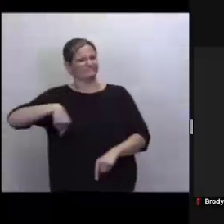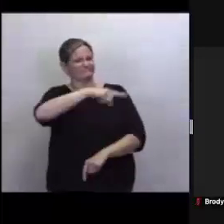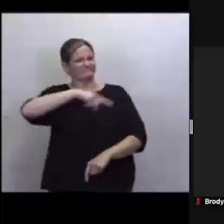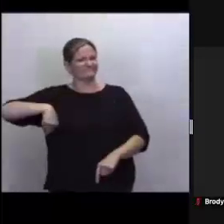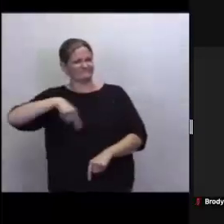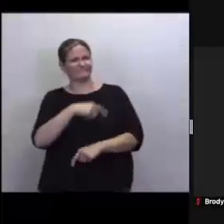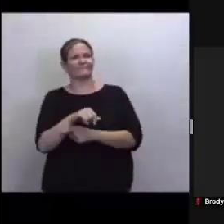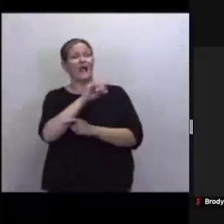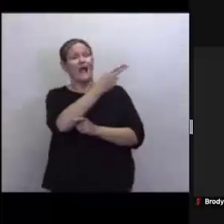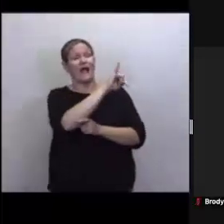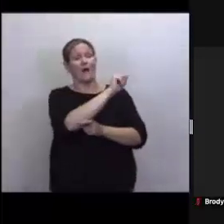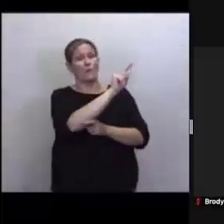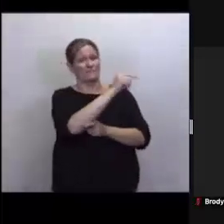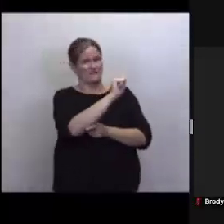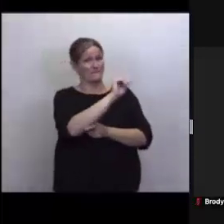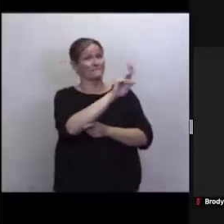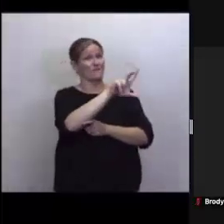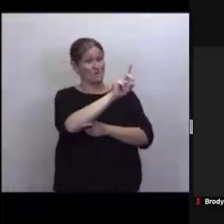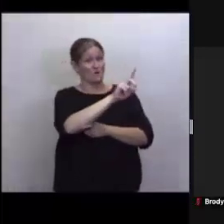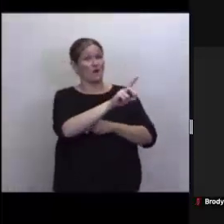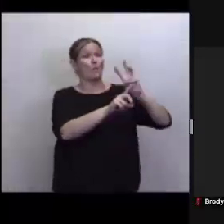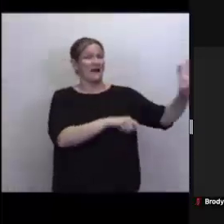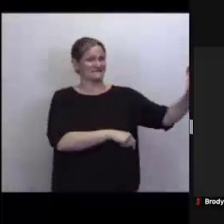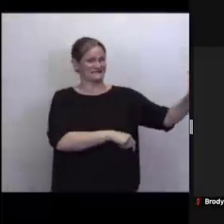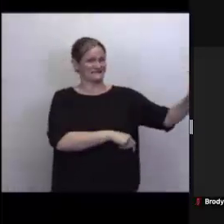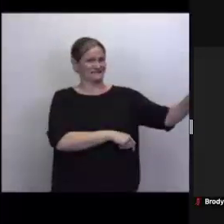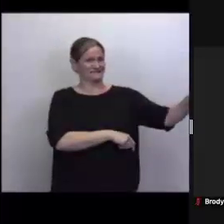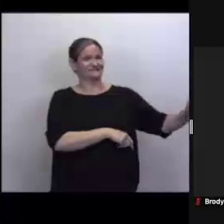Boulevard West y calle Bear.